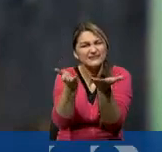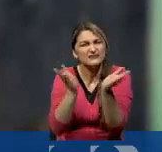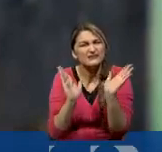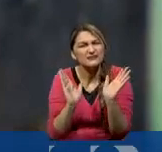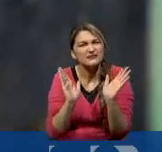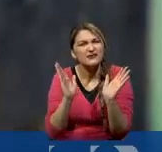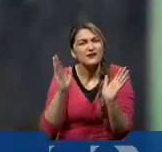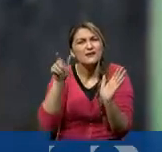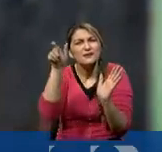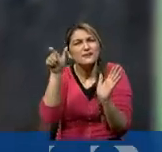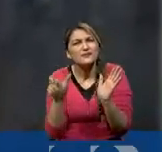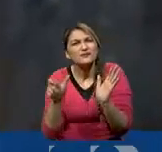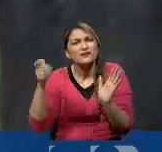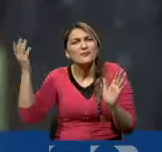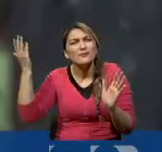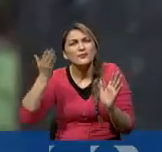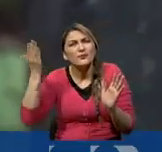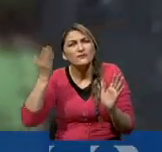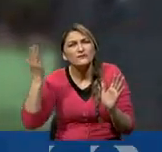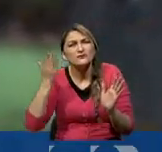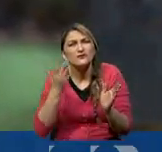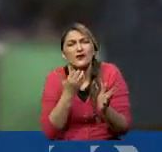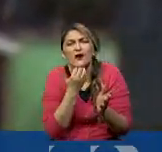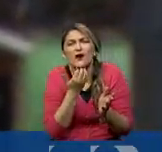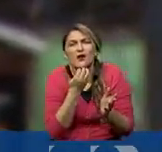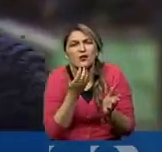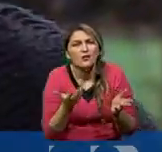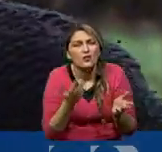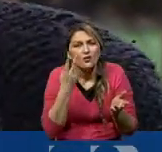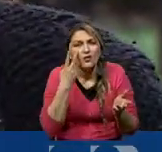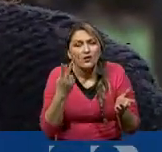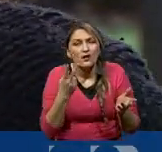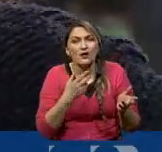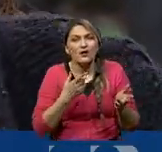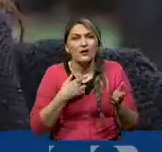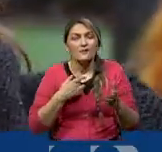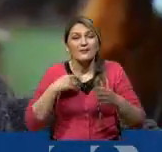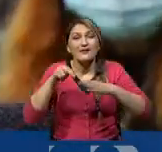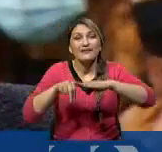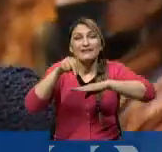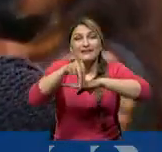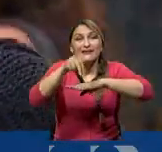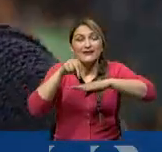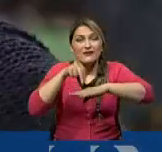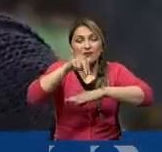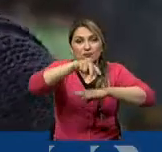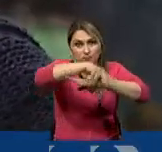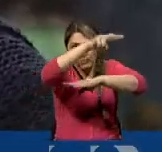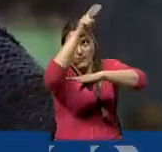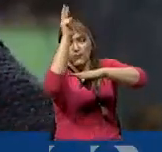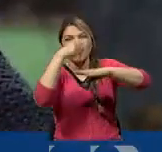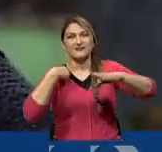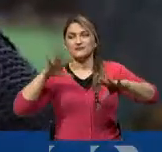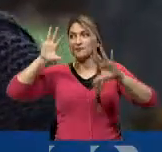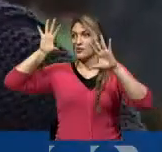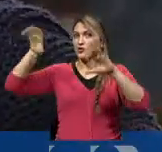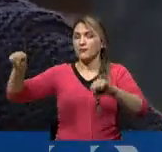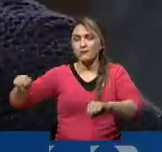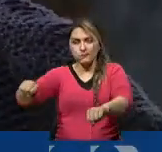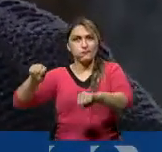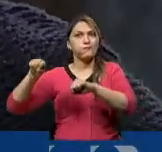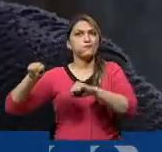pudo quitármele, aunque sea, quitarle la mano a mi nieto? Porque mi nieto fue que se fue así y